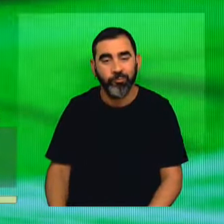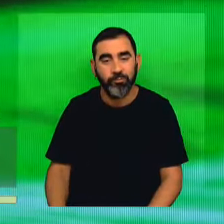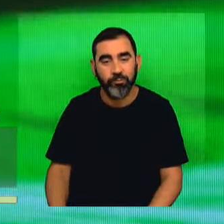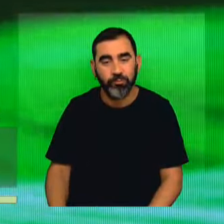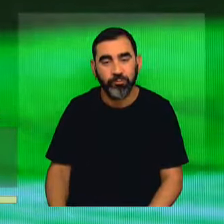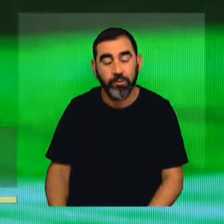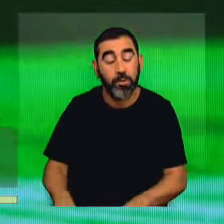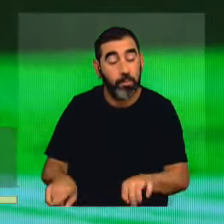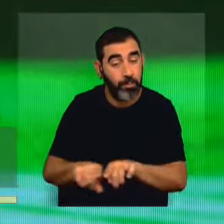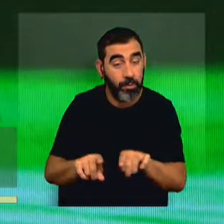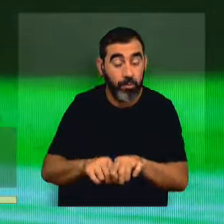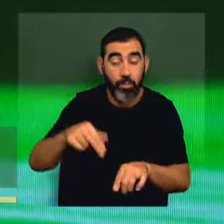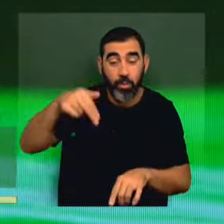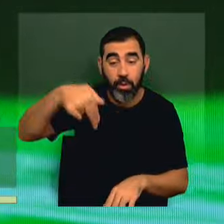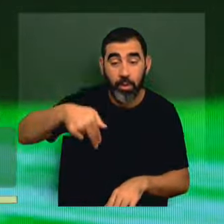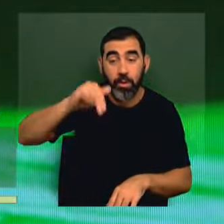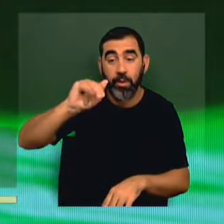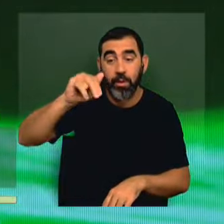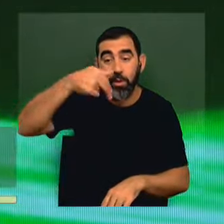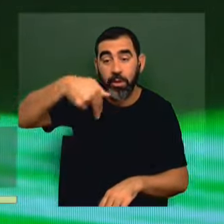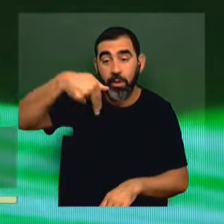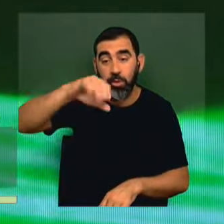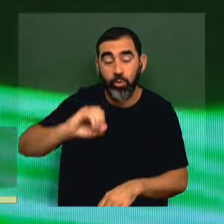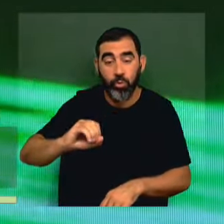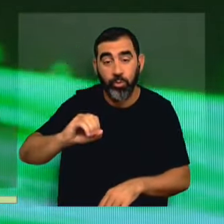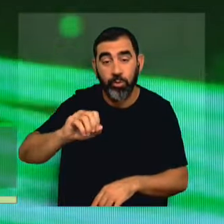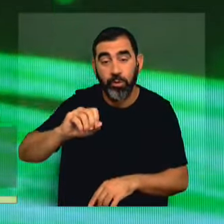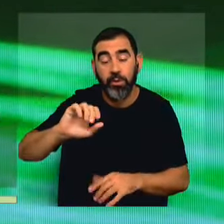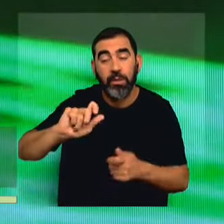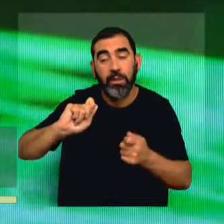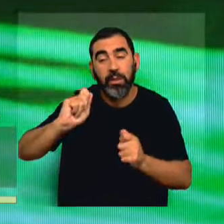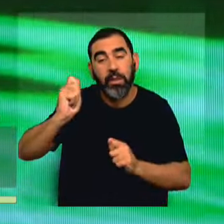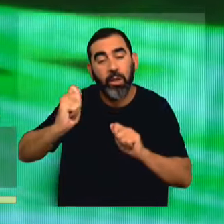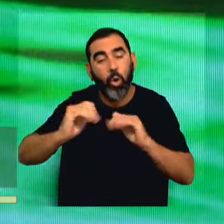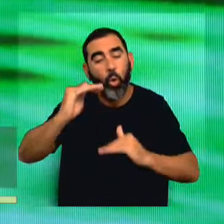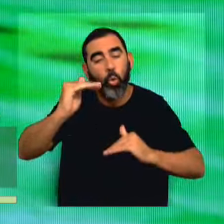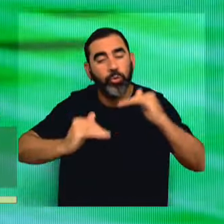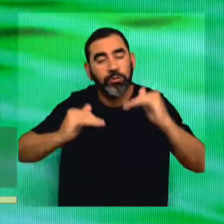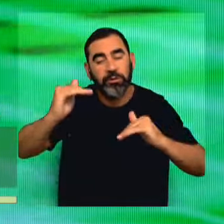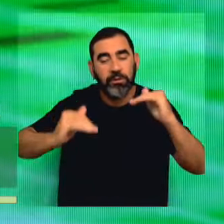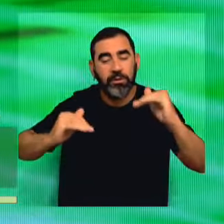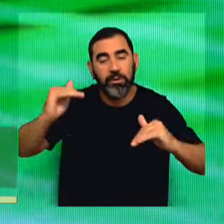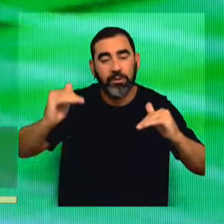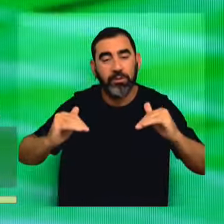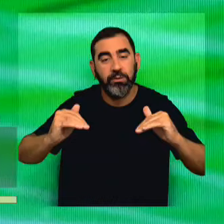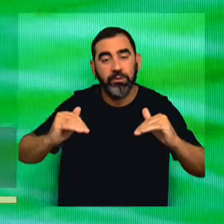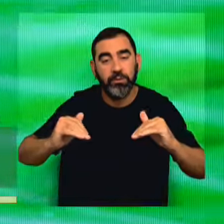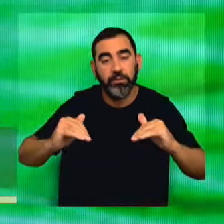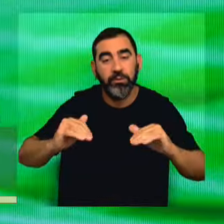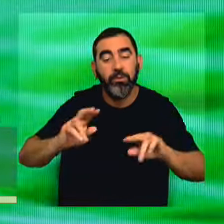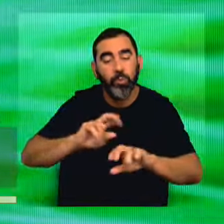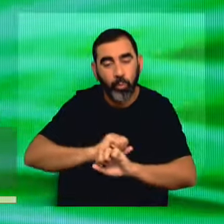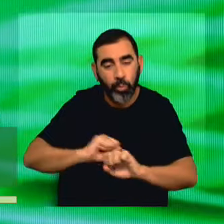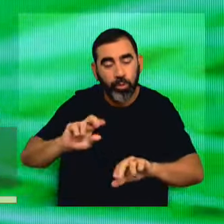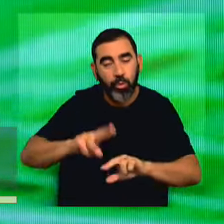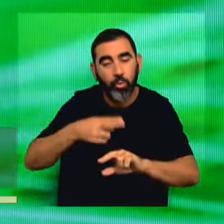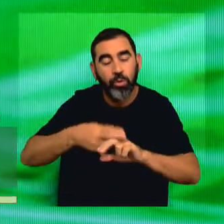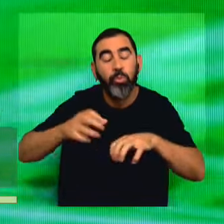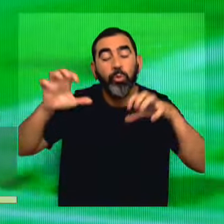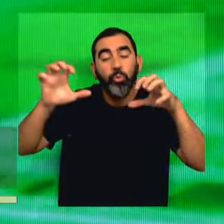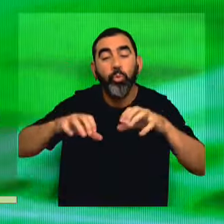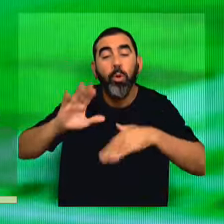del niño Sí y la oscilación de Man Julian va a entrar en una fase que tiende de vuelta a hacer llover